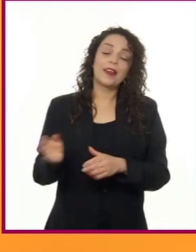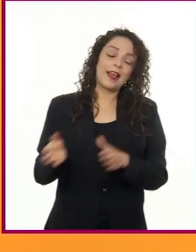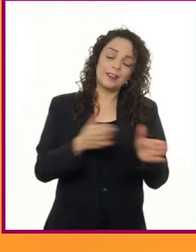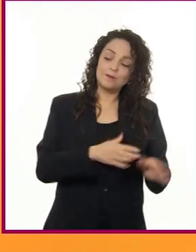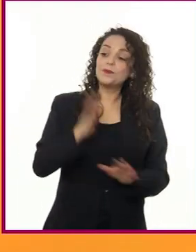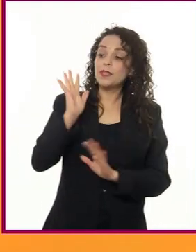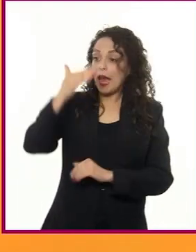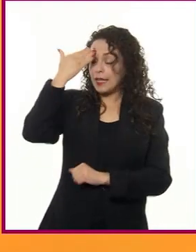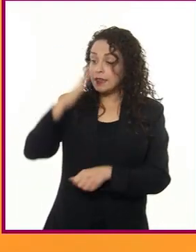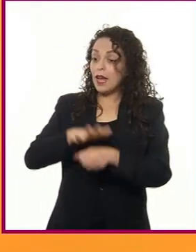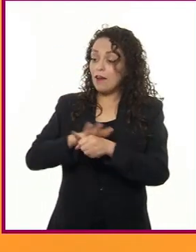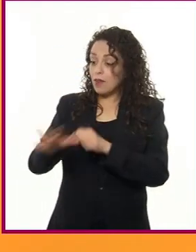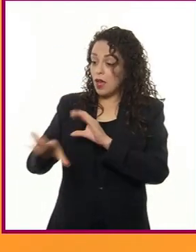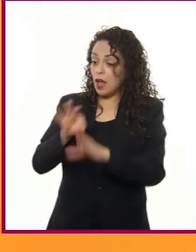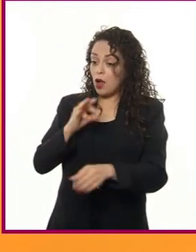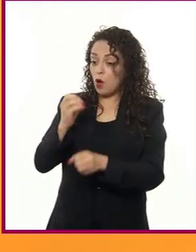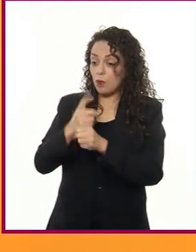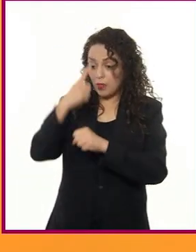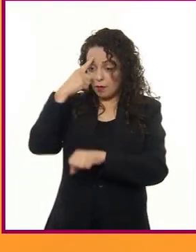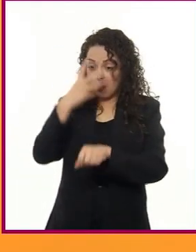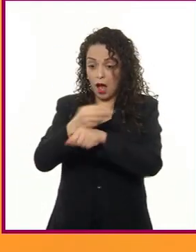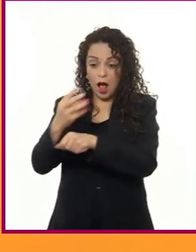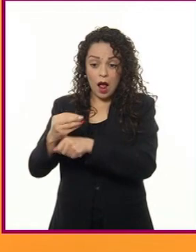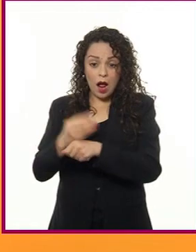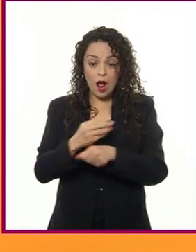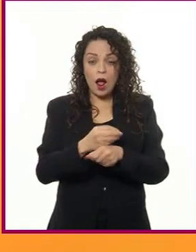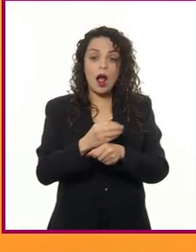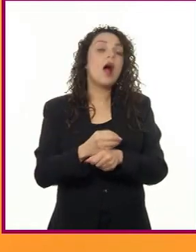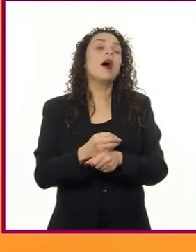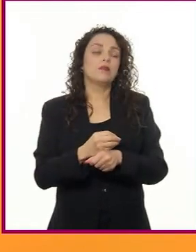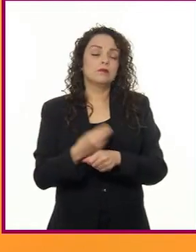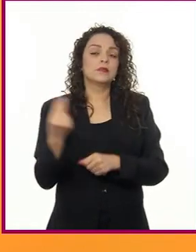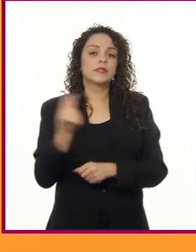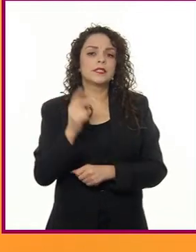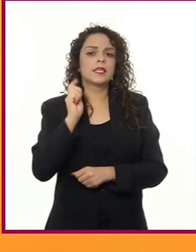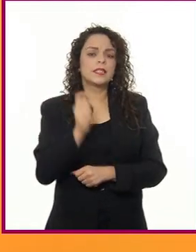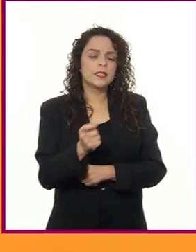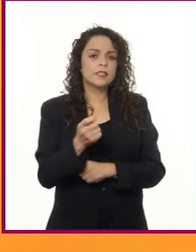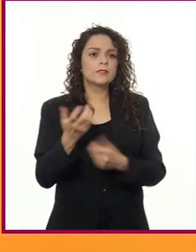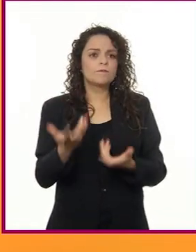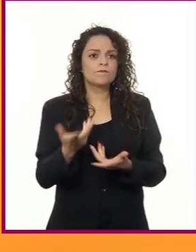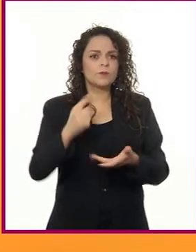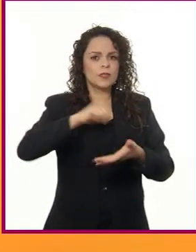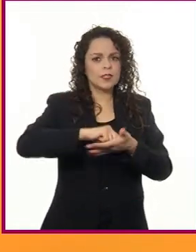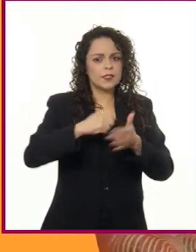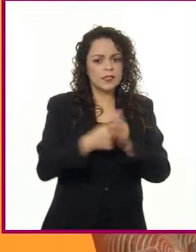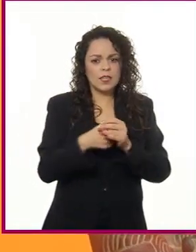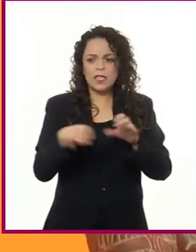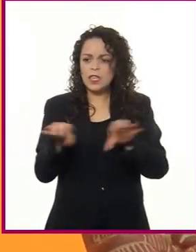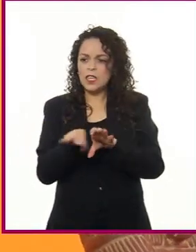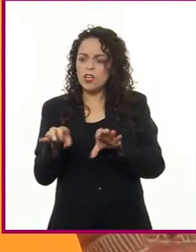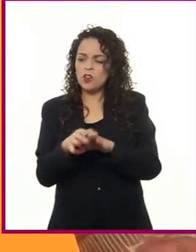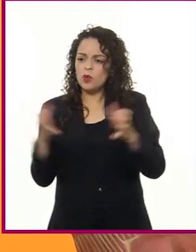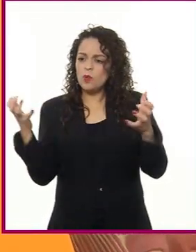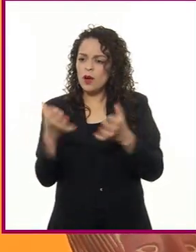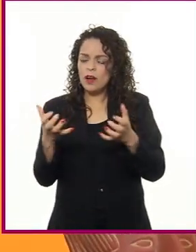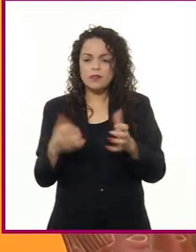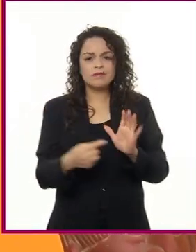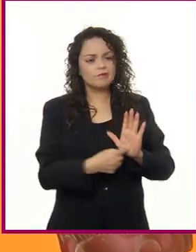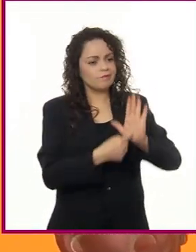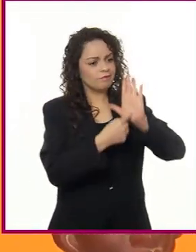es momento de elegir la representación técnica que nos ayudará a comunicar. ¿Cómo será?